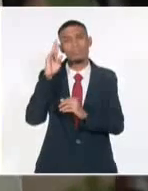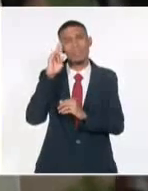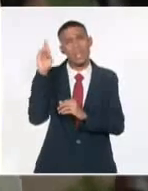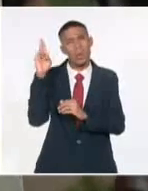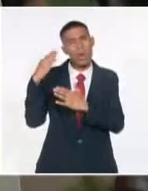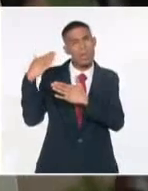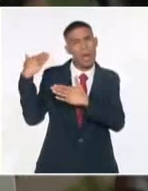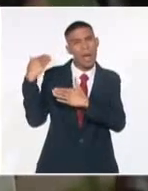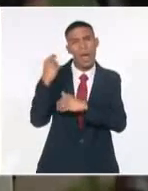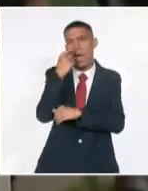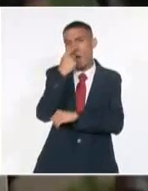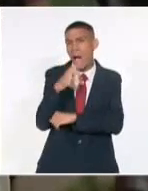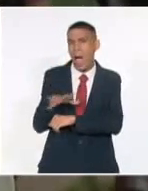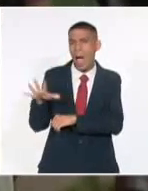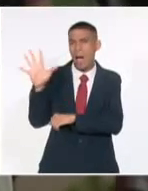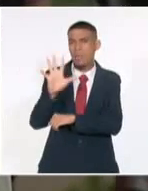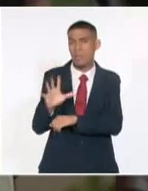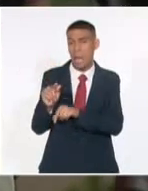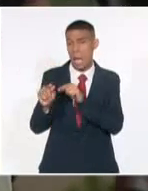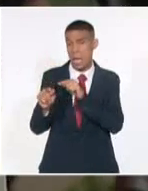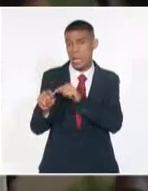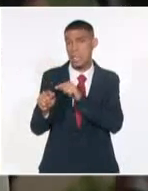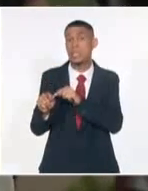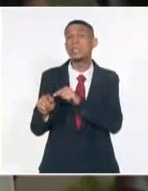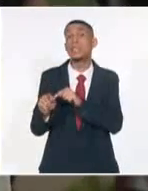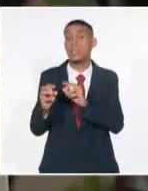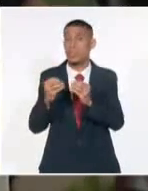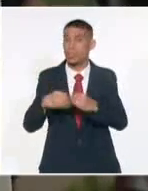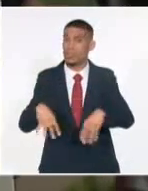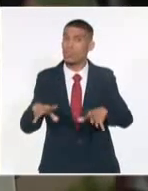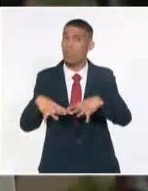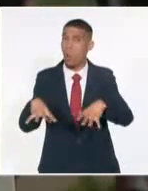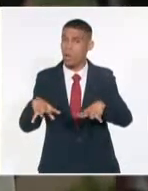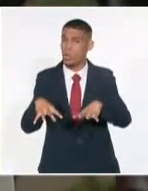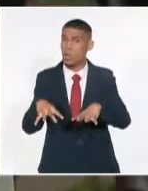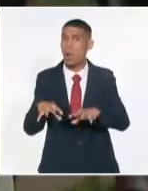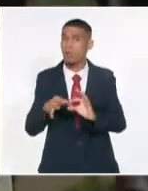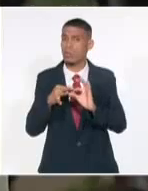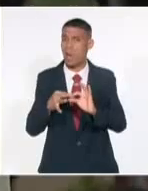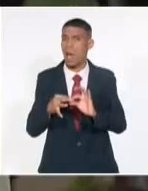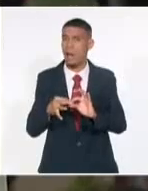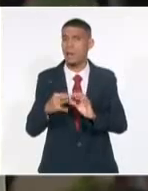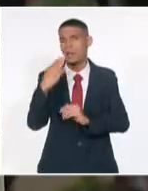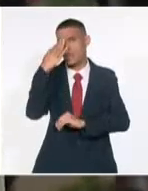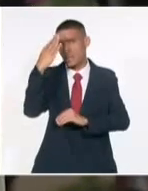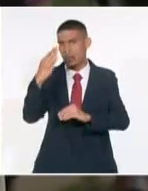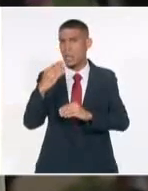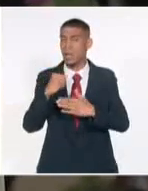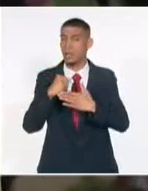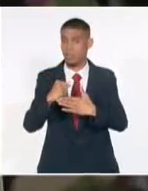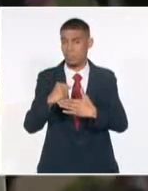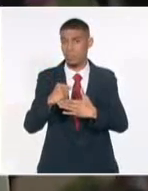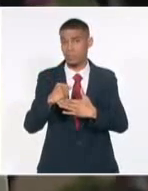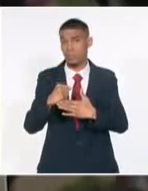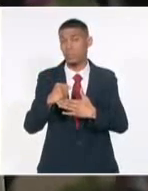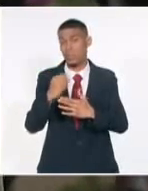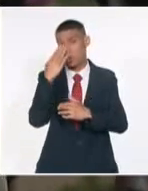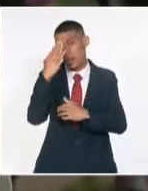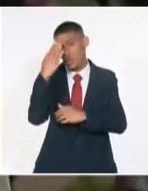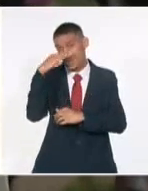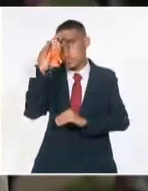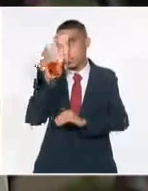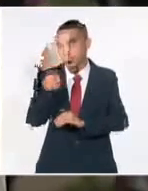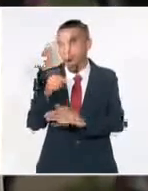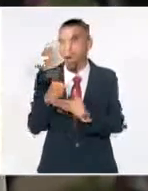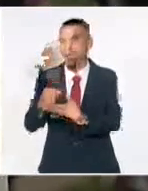este esfuerzo tan grande e importante que hizo Cuba junto con la comunidad internacional. Lo que está en Palestina, aparte